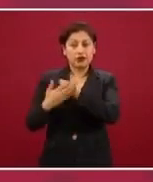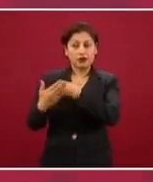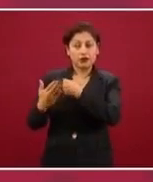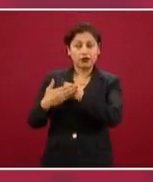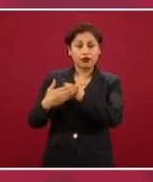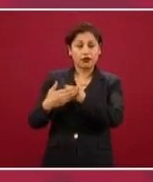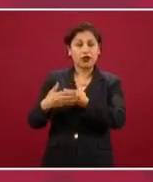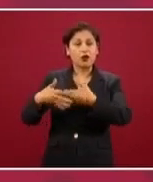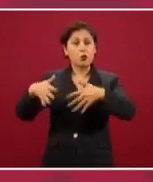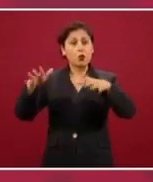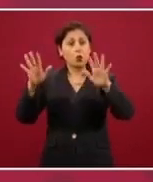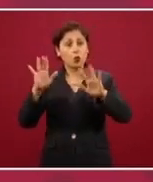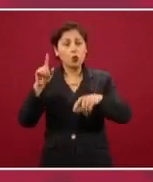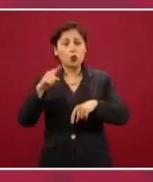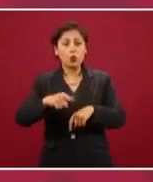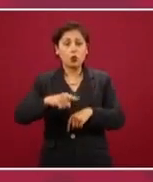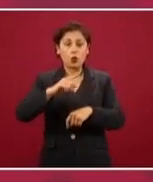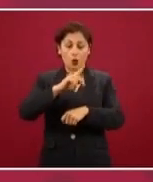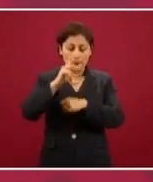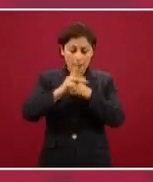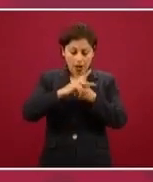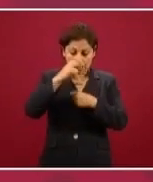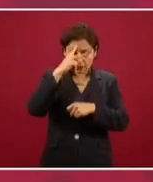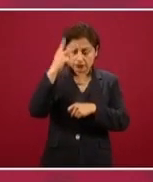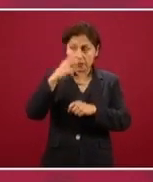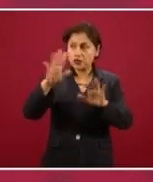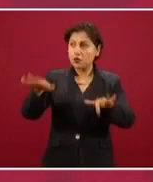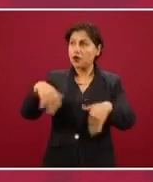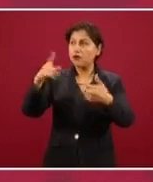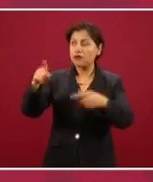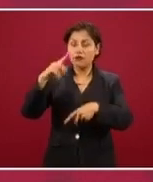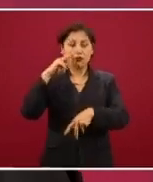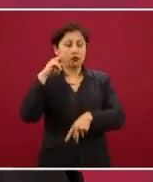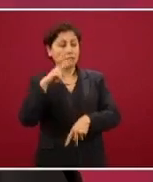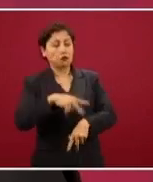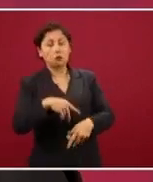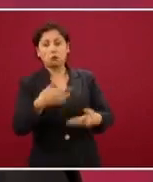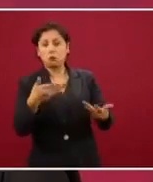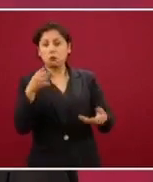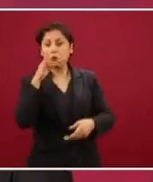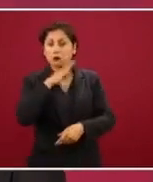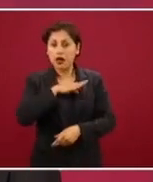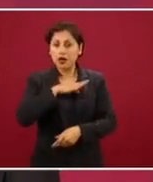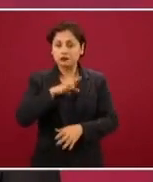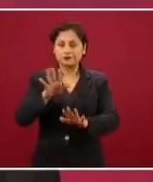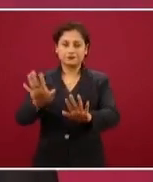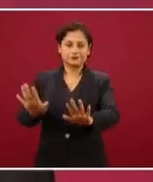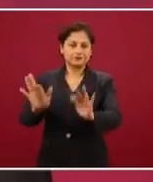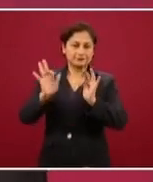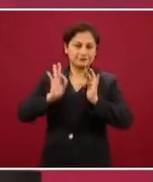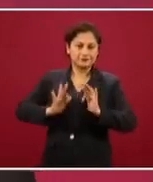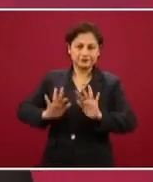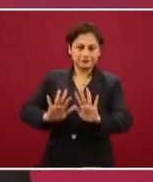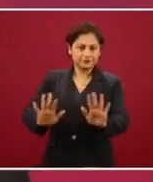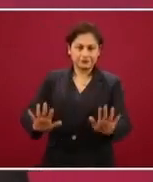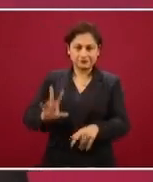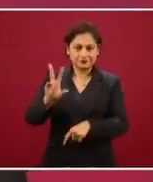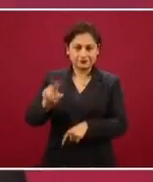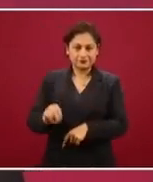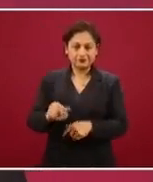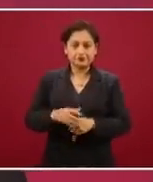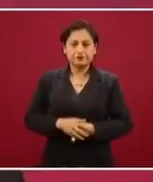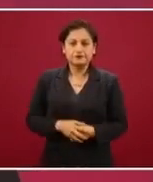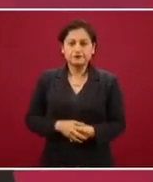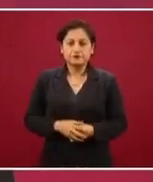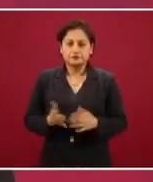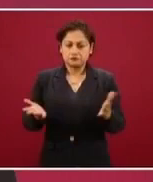mal el país en el extranjero. Ahora se decidió,